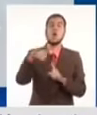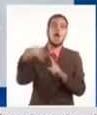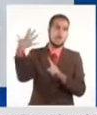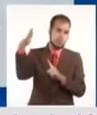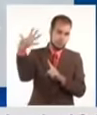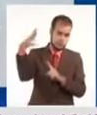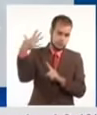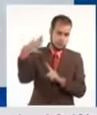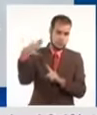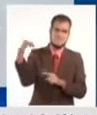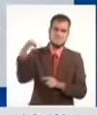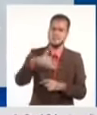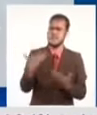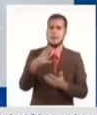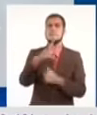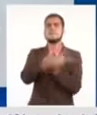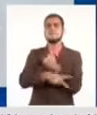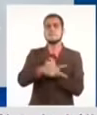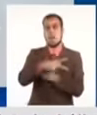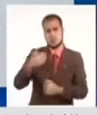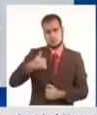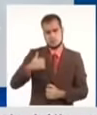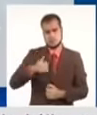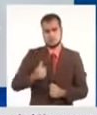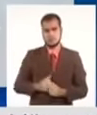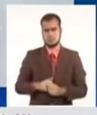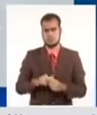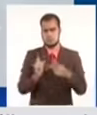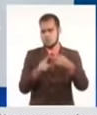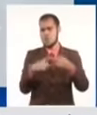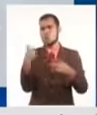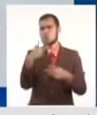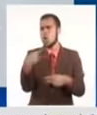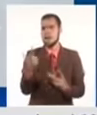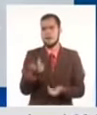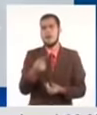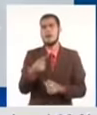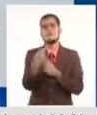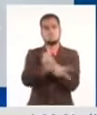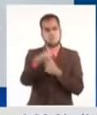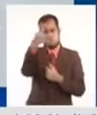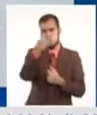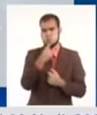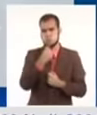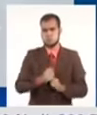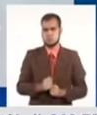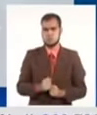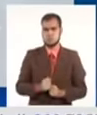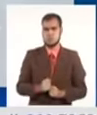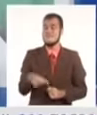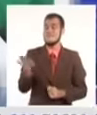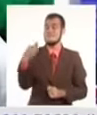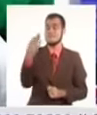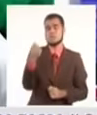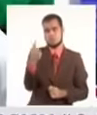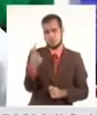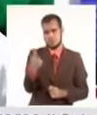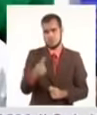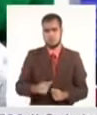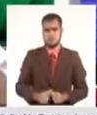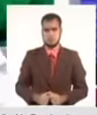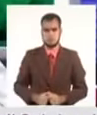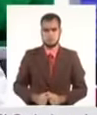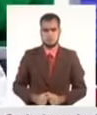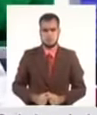procedentes de Canadá, 2 portugueses procedentes de Portugal, 1, y de Francia el otro. De esa manera